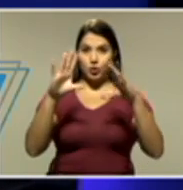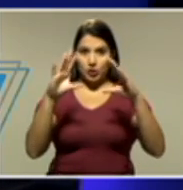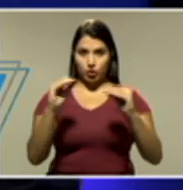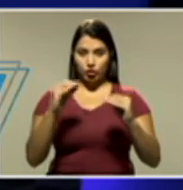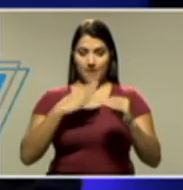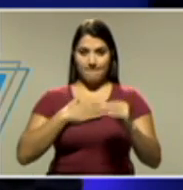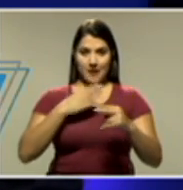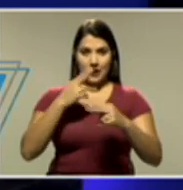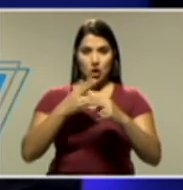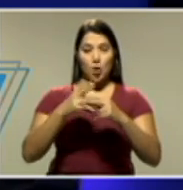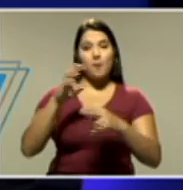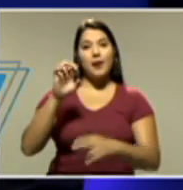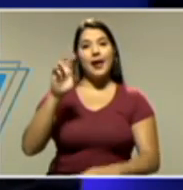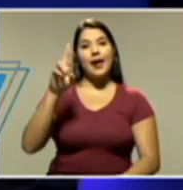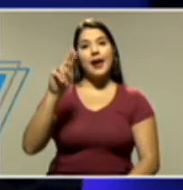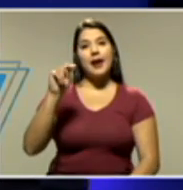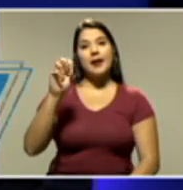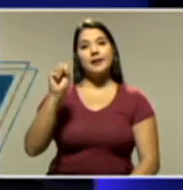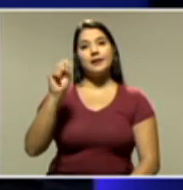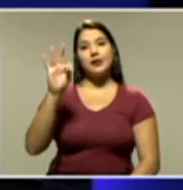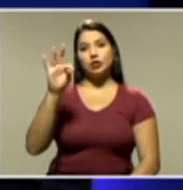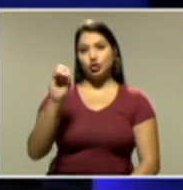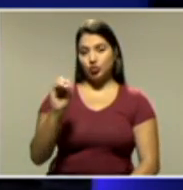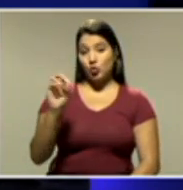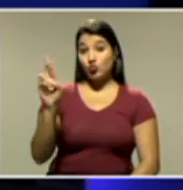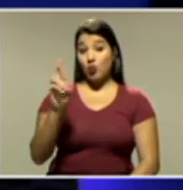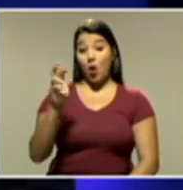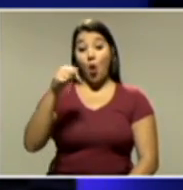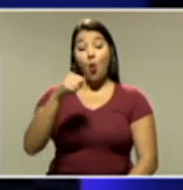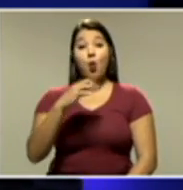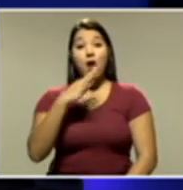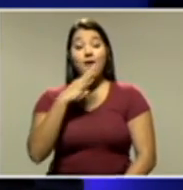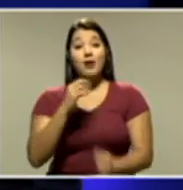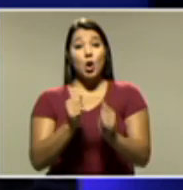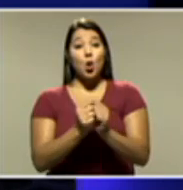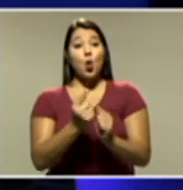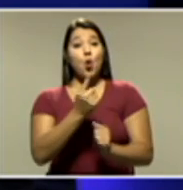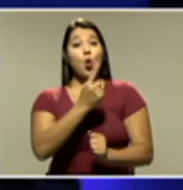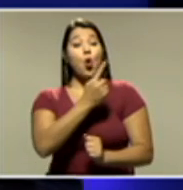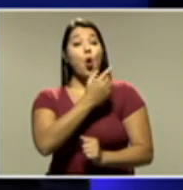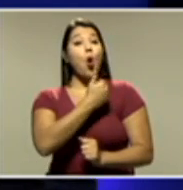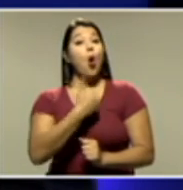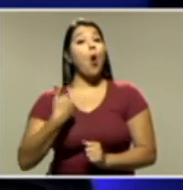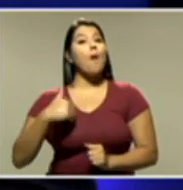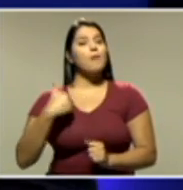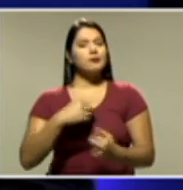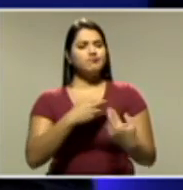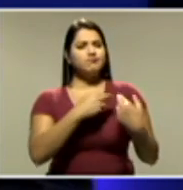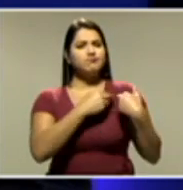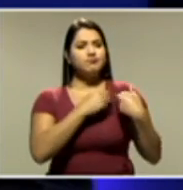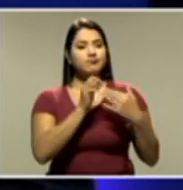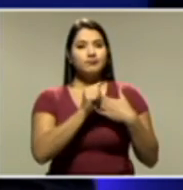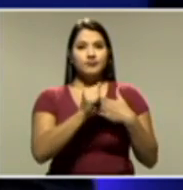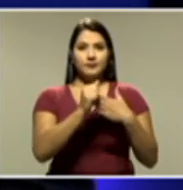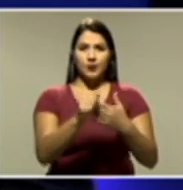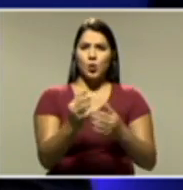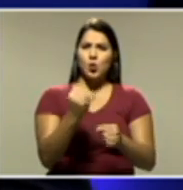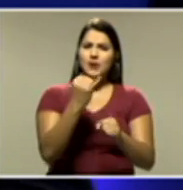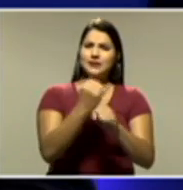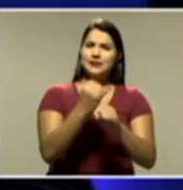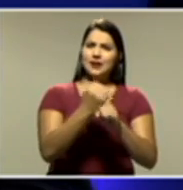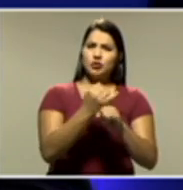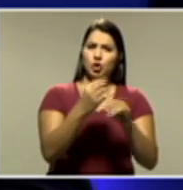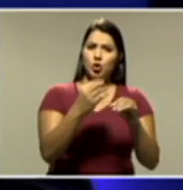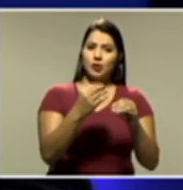soy Ernesto Rivera y voy a conversar ahora con un hombre que dirige una de las instituciones que generan más confianza entre